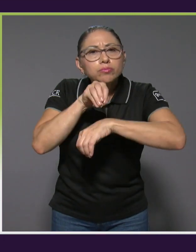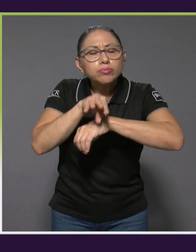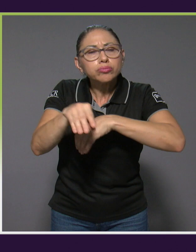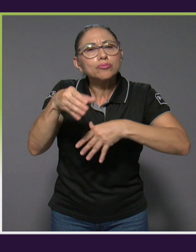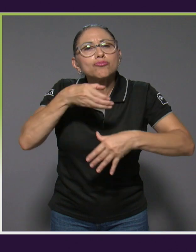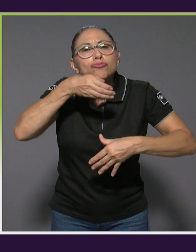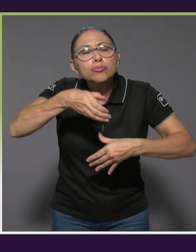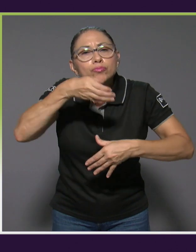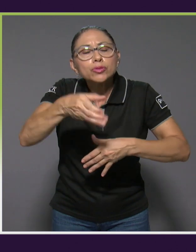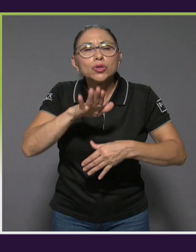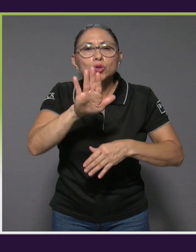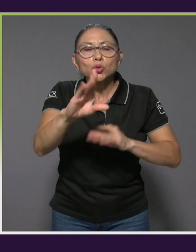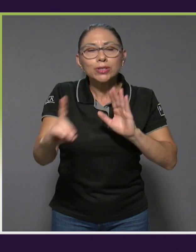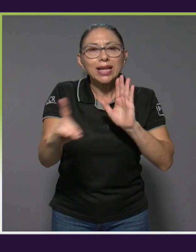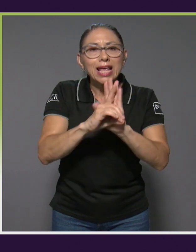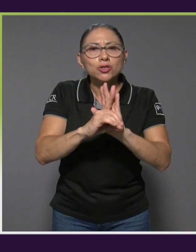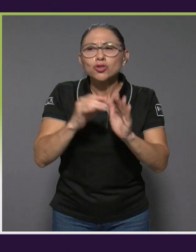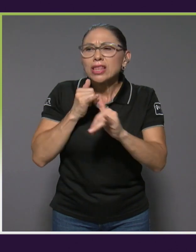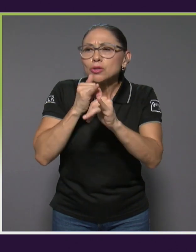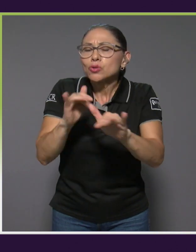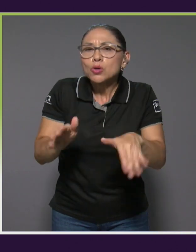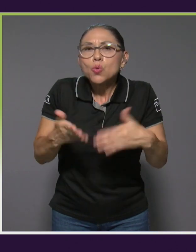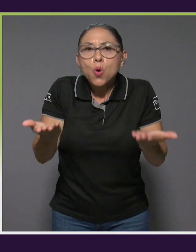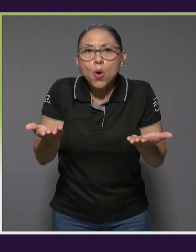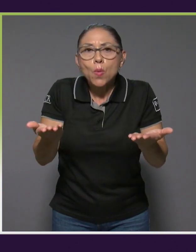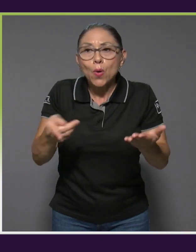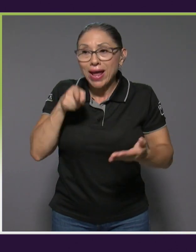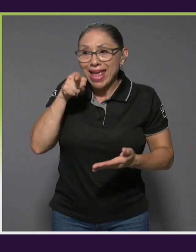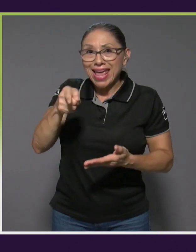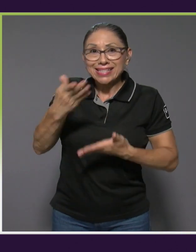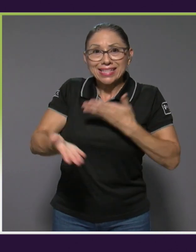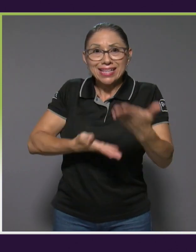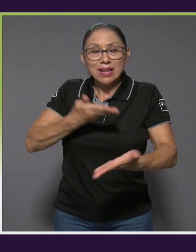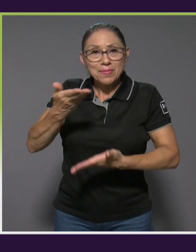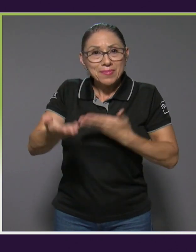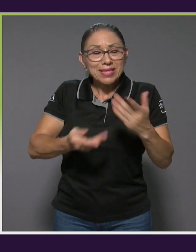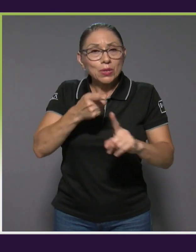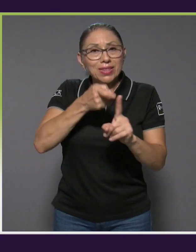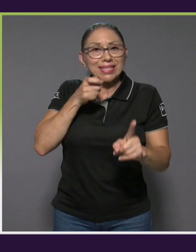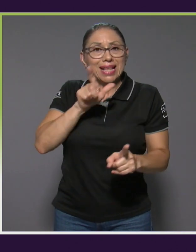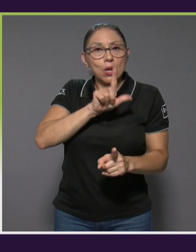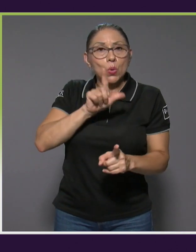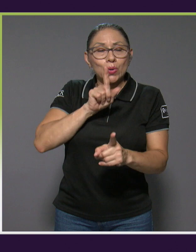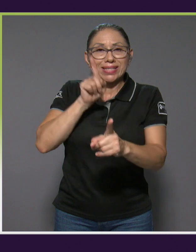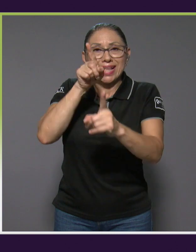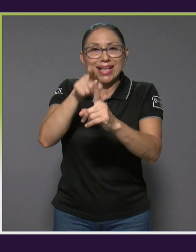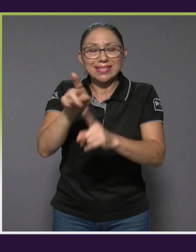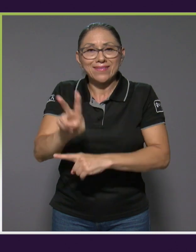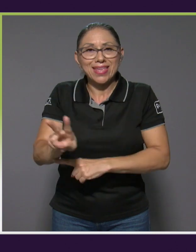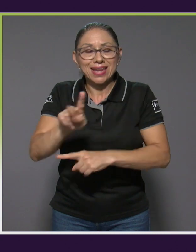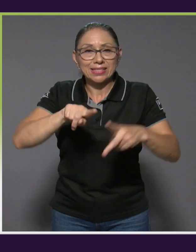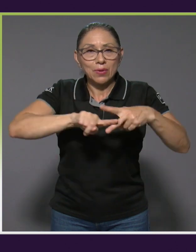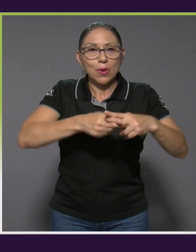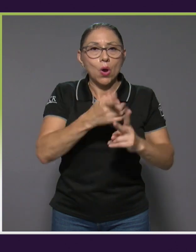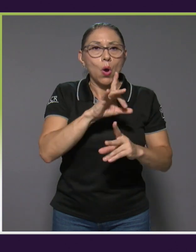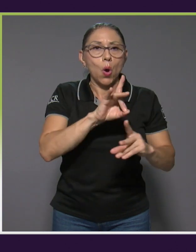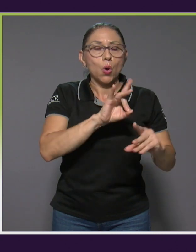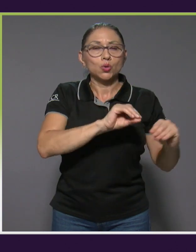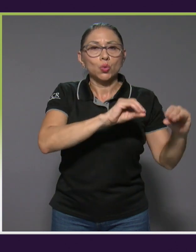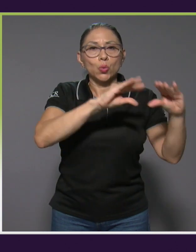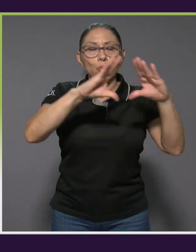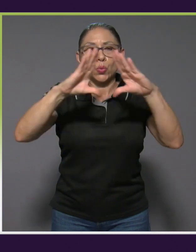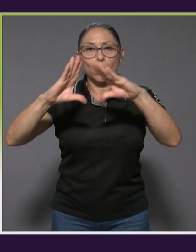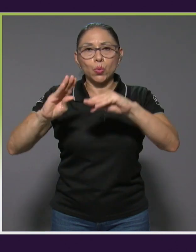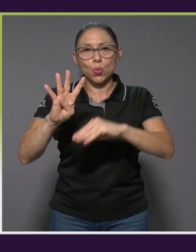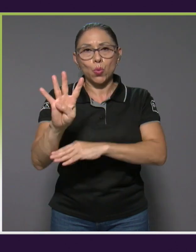derechos, cómo denunciar, y este servicio está disponible de lunes a viernes desde las 8 de la mañana hasta las 4 de la